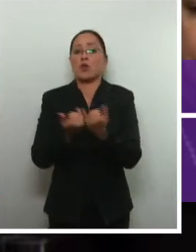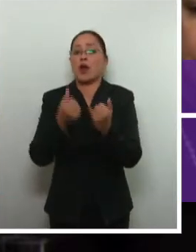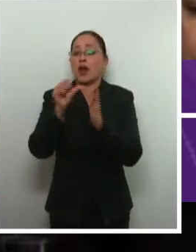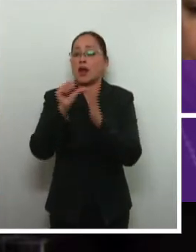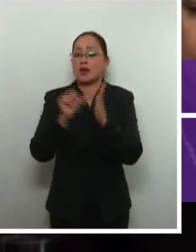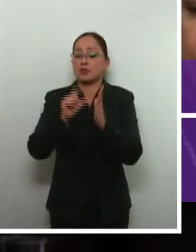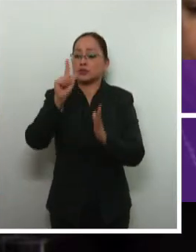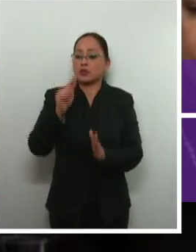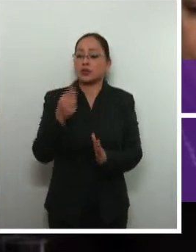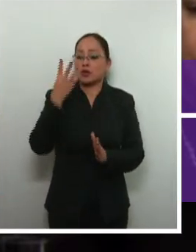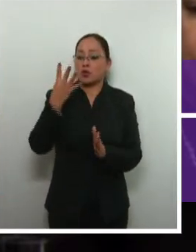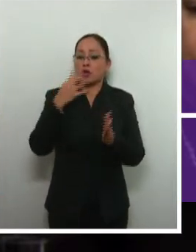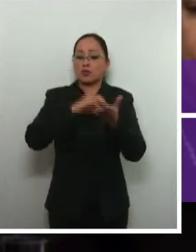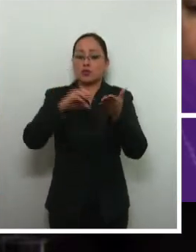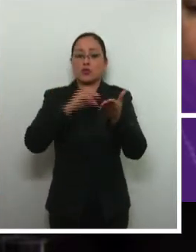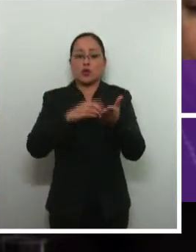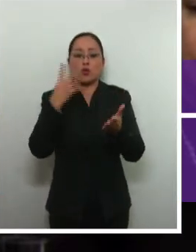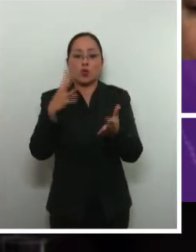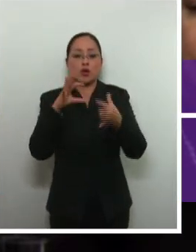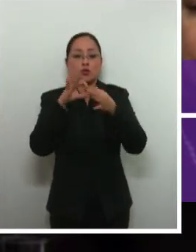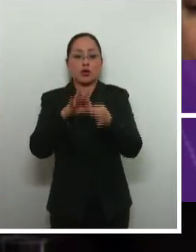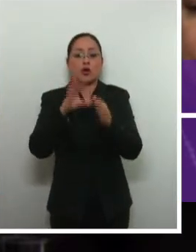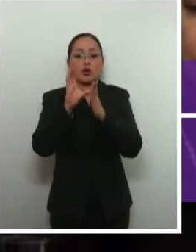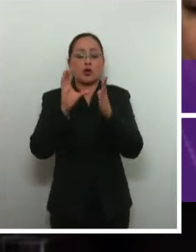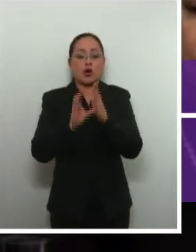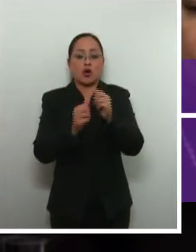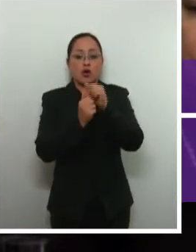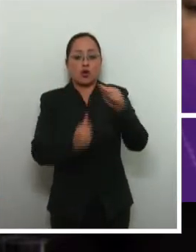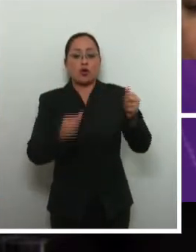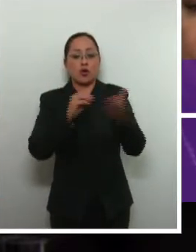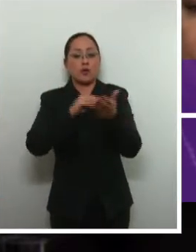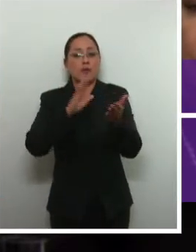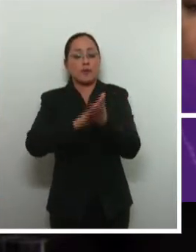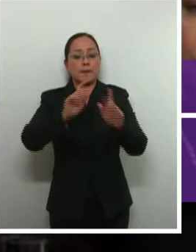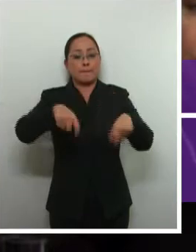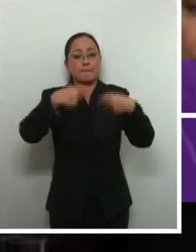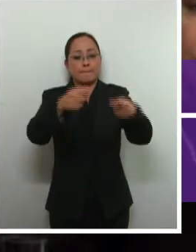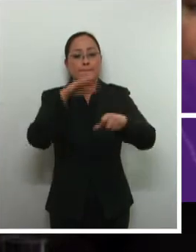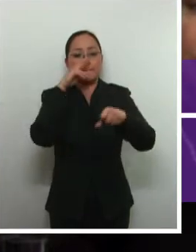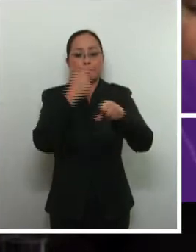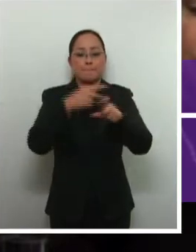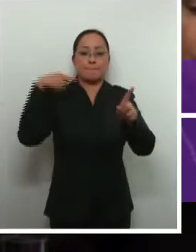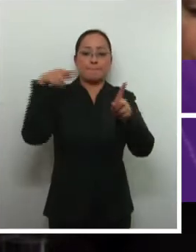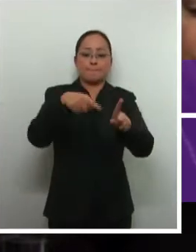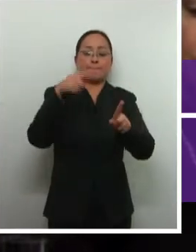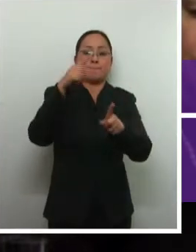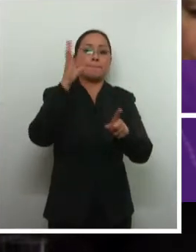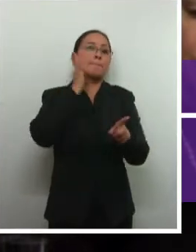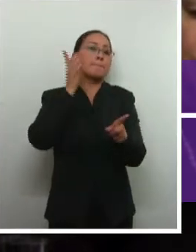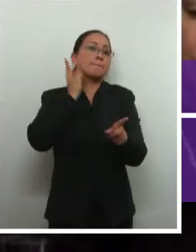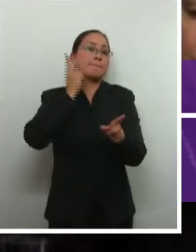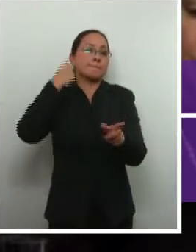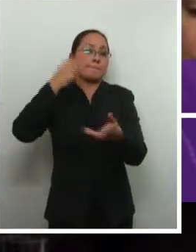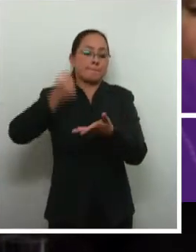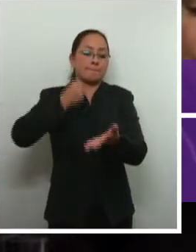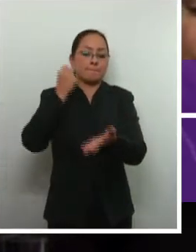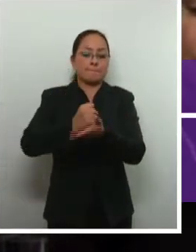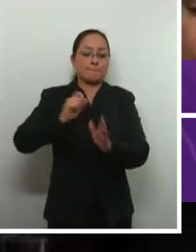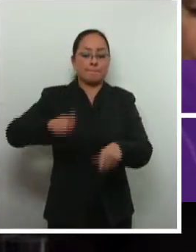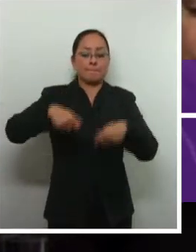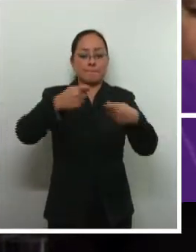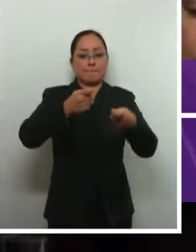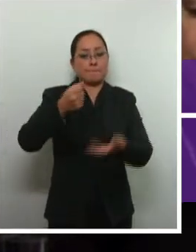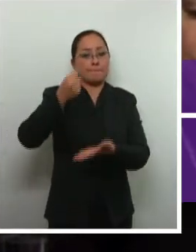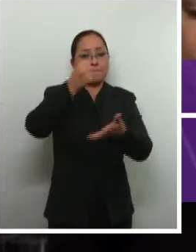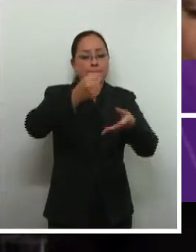artículo 74, fracción 4 de la Constitución, que establece la facultad exclusiva de la Cámara de Diputados para aprobar el presupuesto de